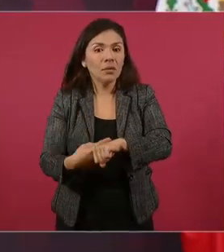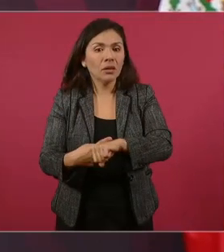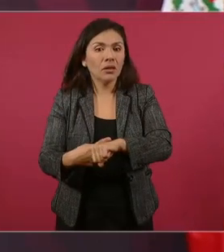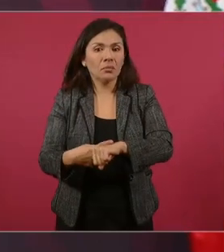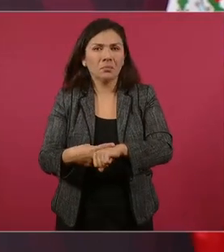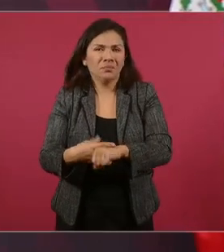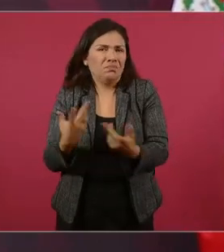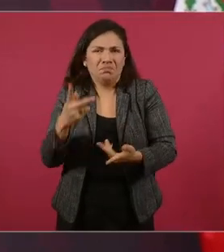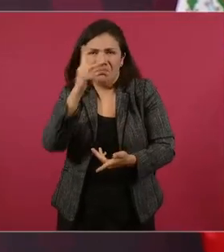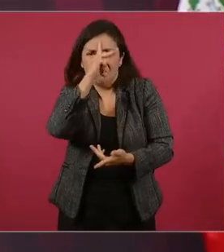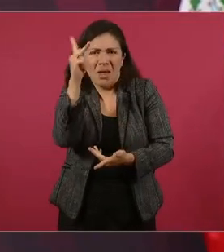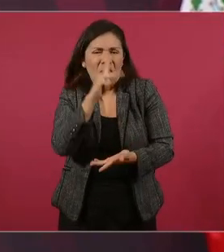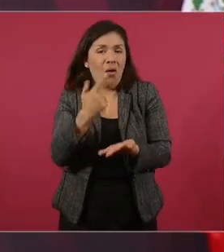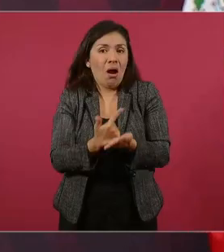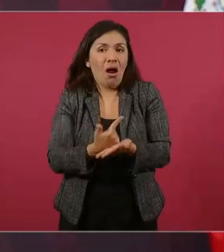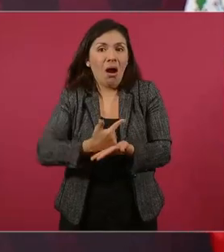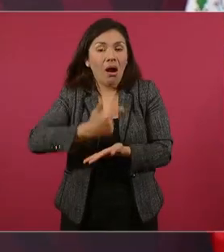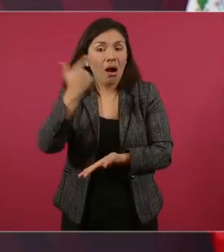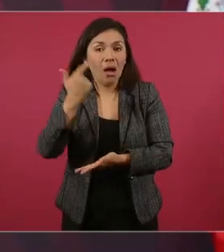fatales.